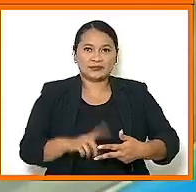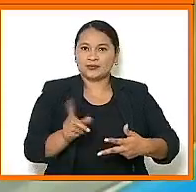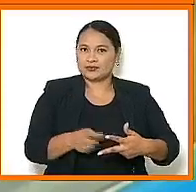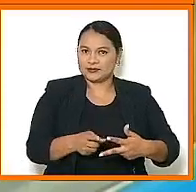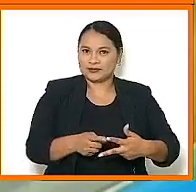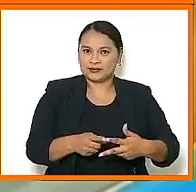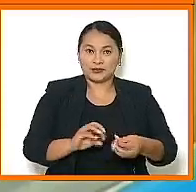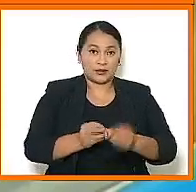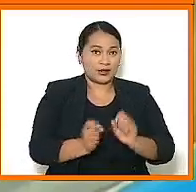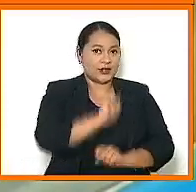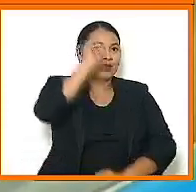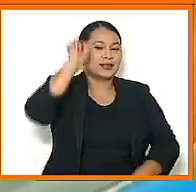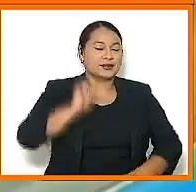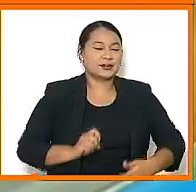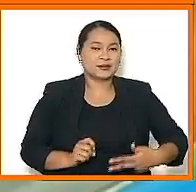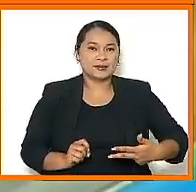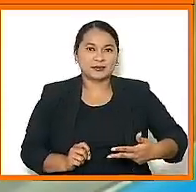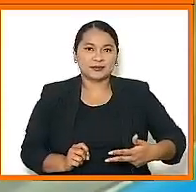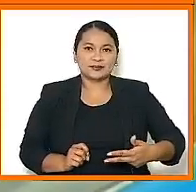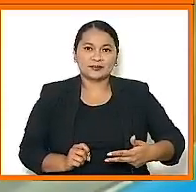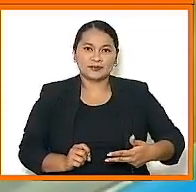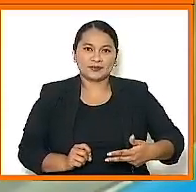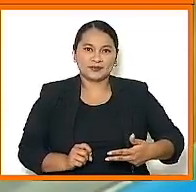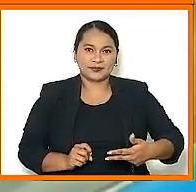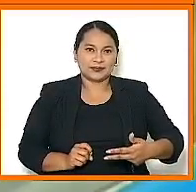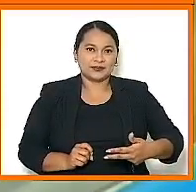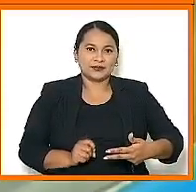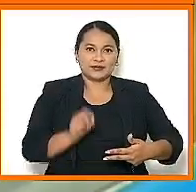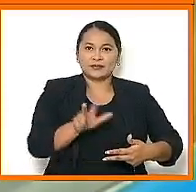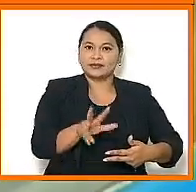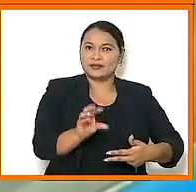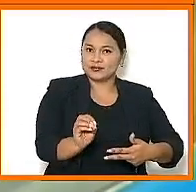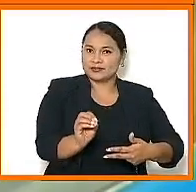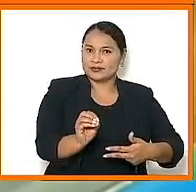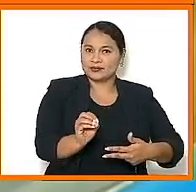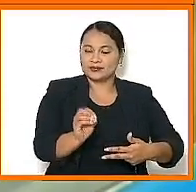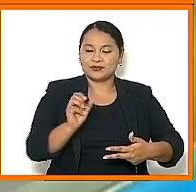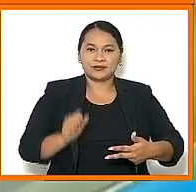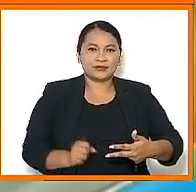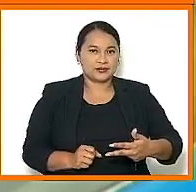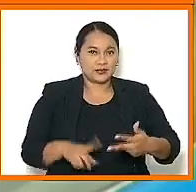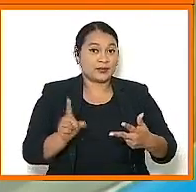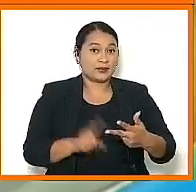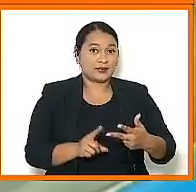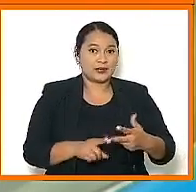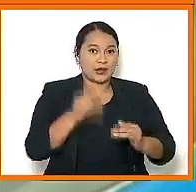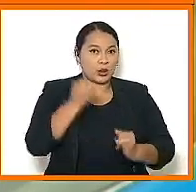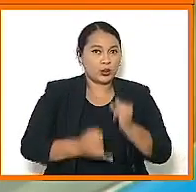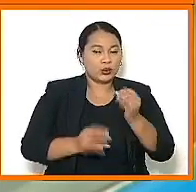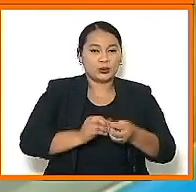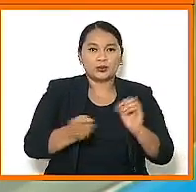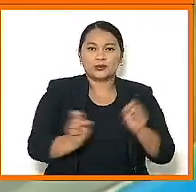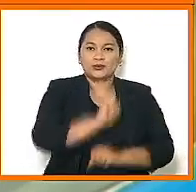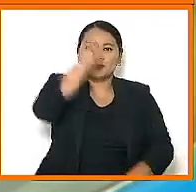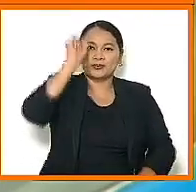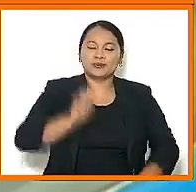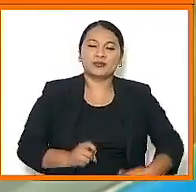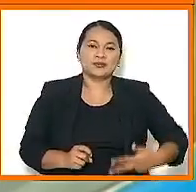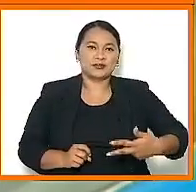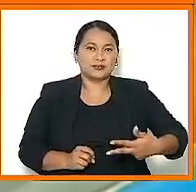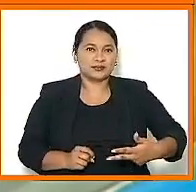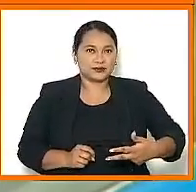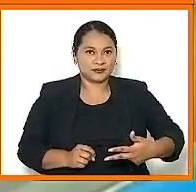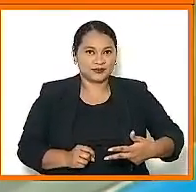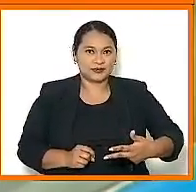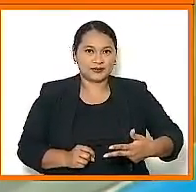Segundo número ganador, este es 30. Tercer y último número favorecido,